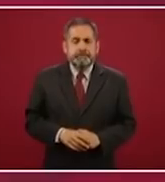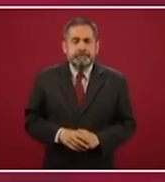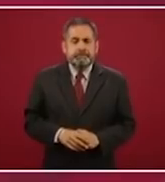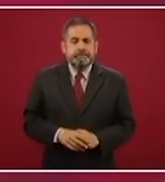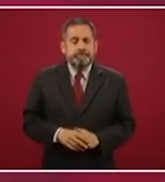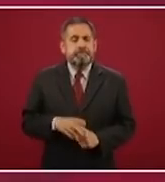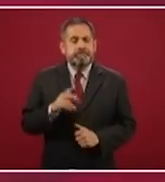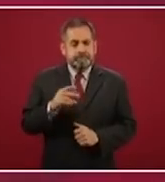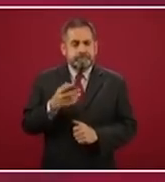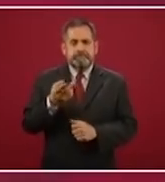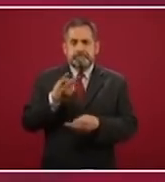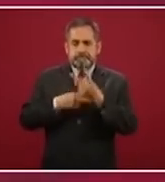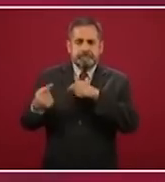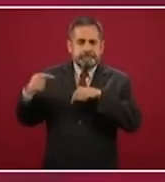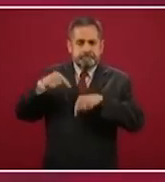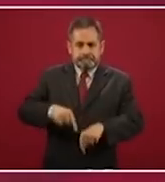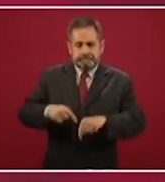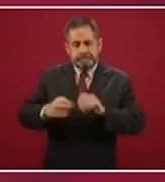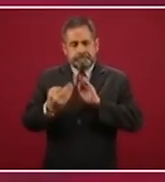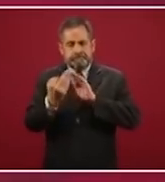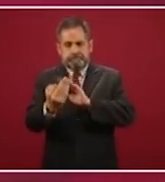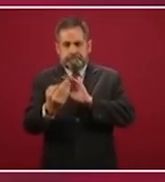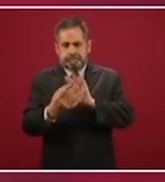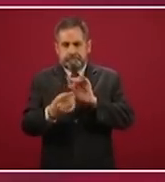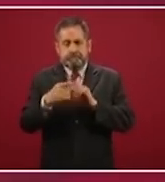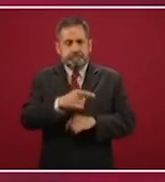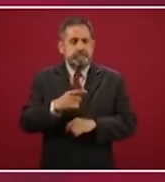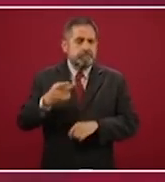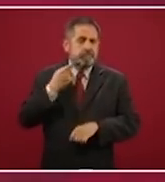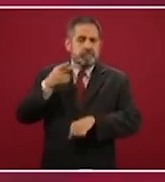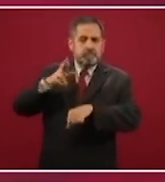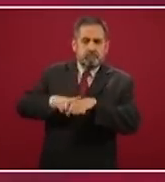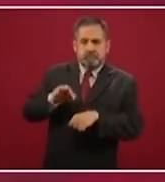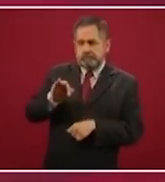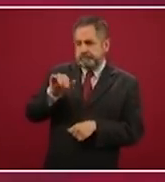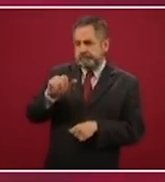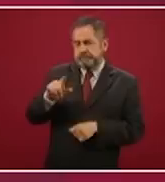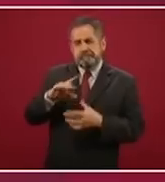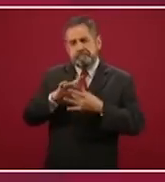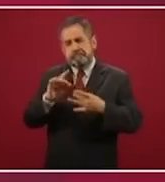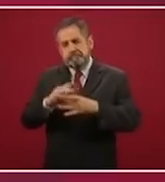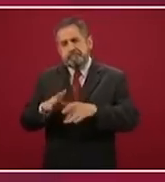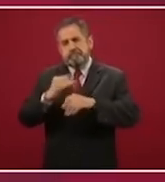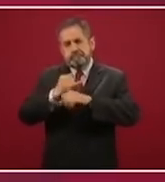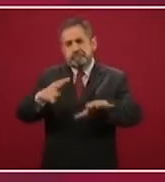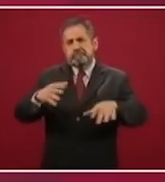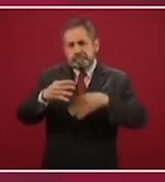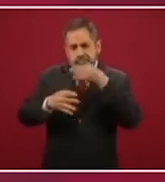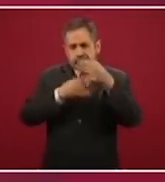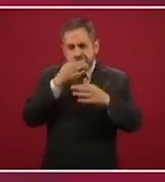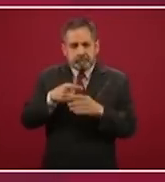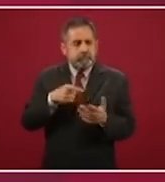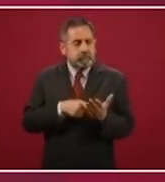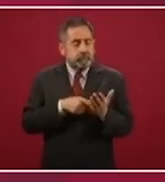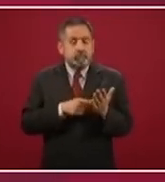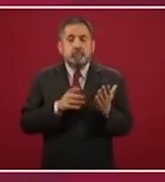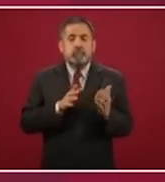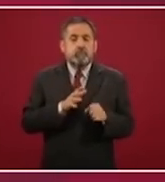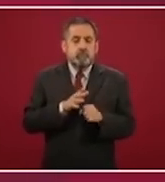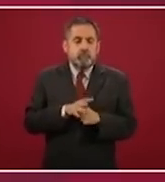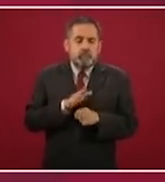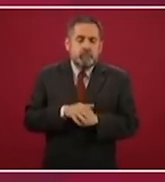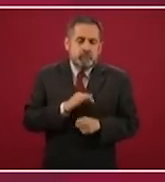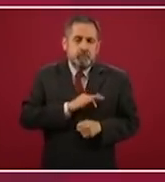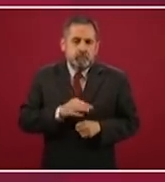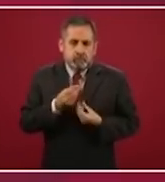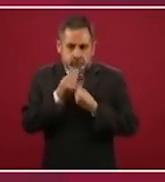va a venir aquí con ustedes el procurador fiscal a informarles lo que se pueda dar